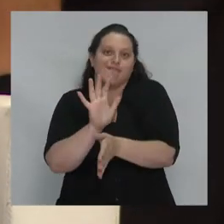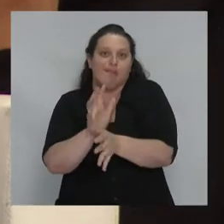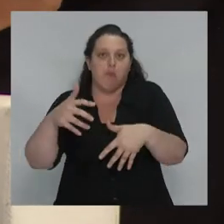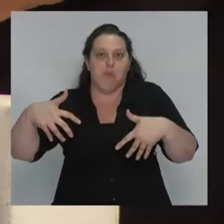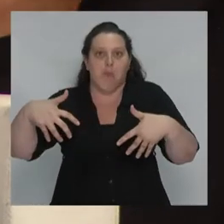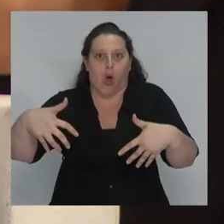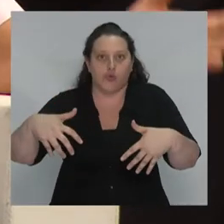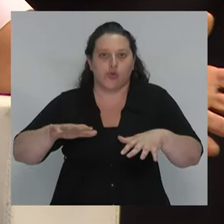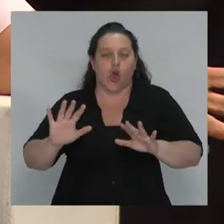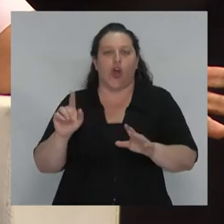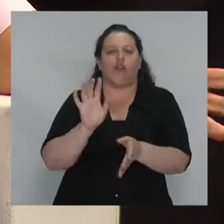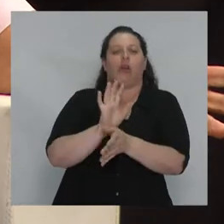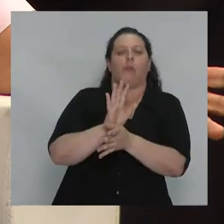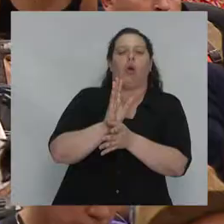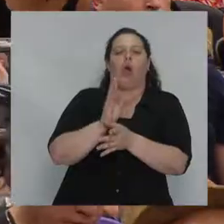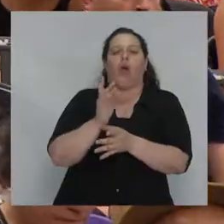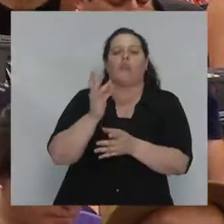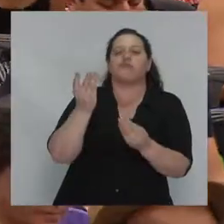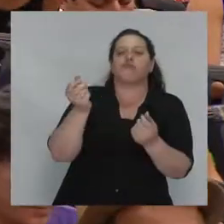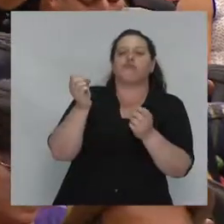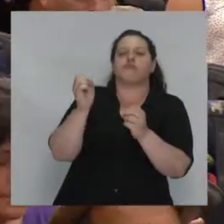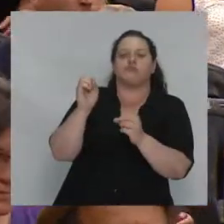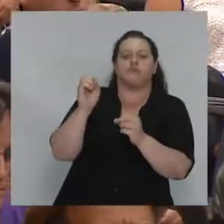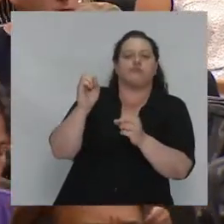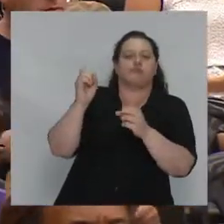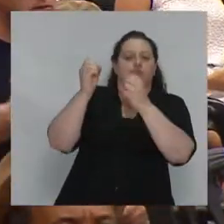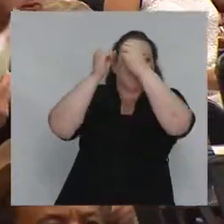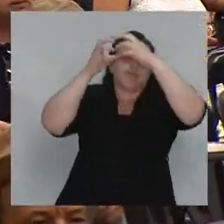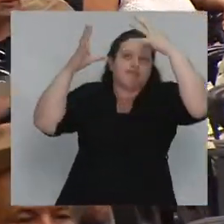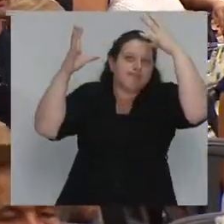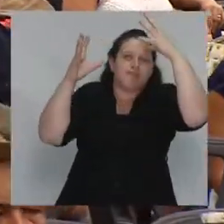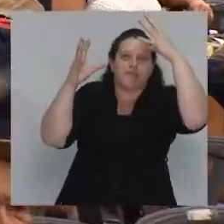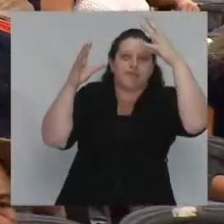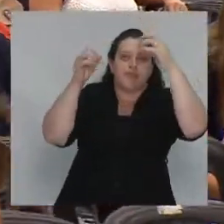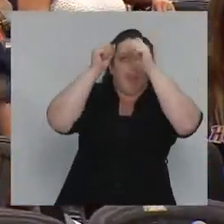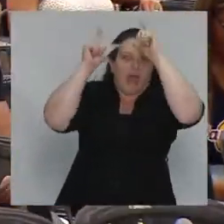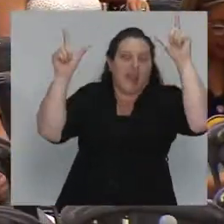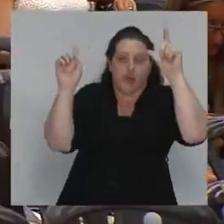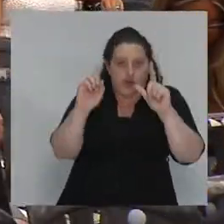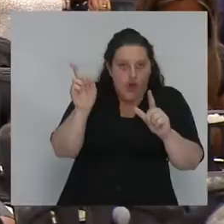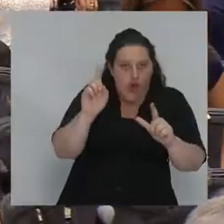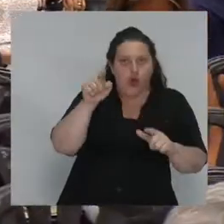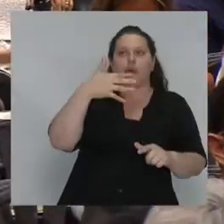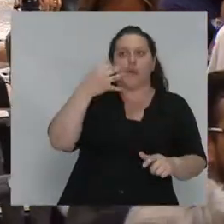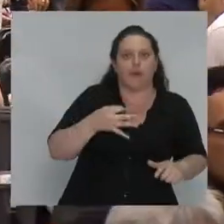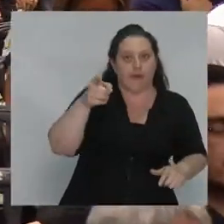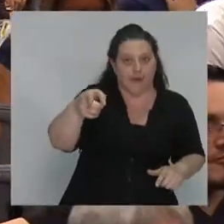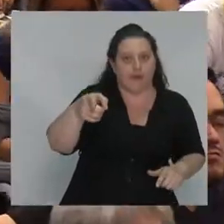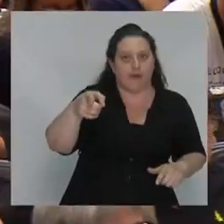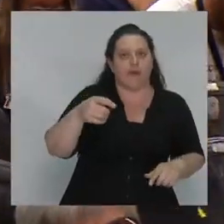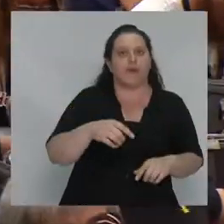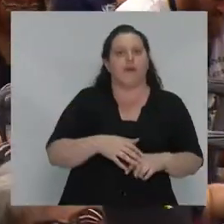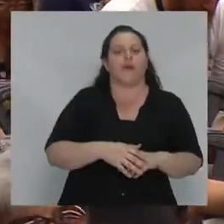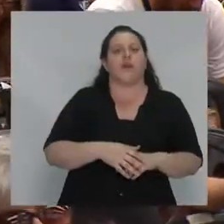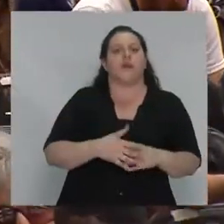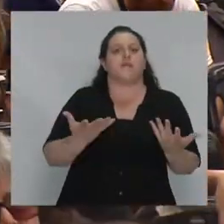monstruos abstractos. No sigamos hablando de conceptos abstractos que a la gente no le dicen nada.